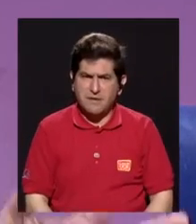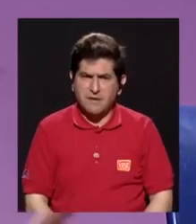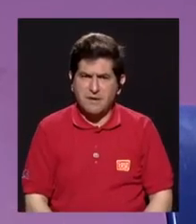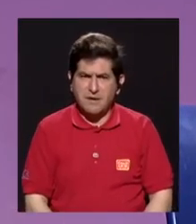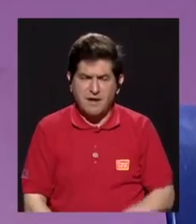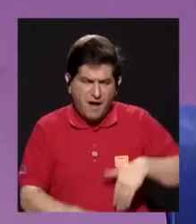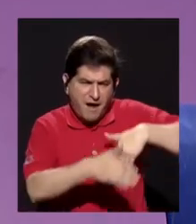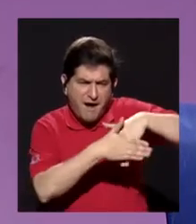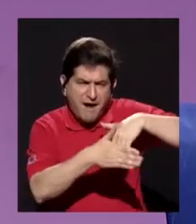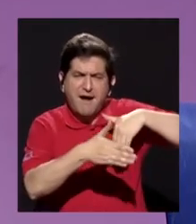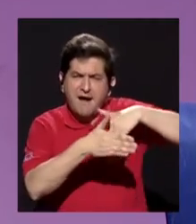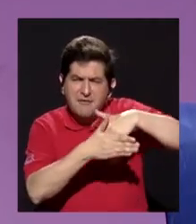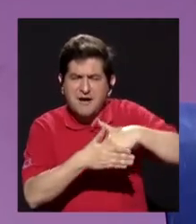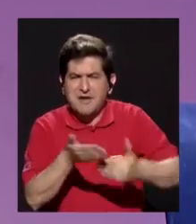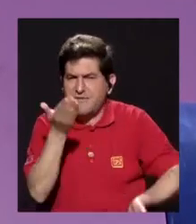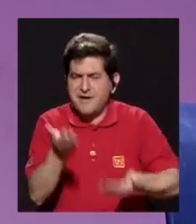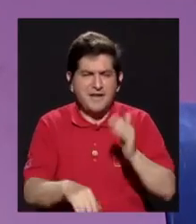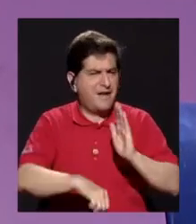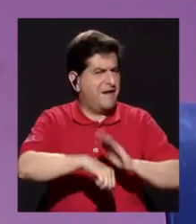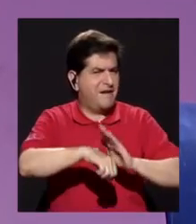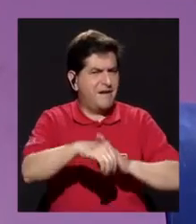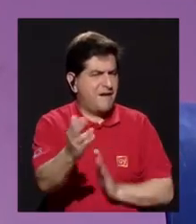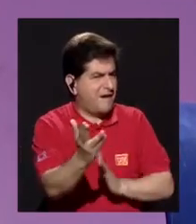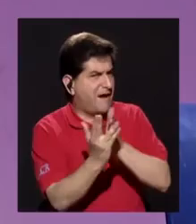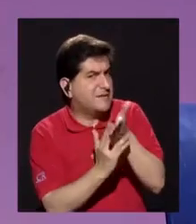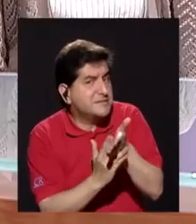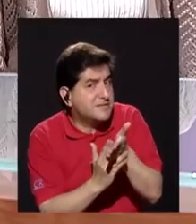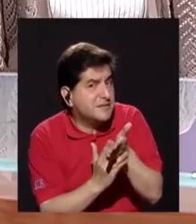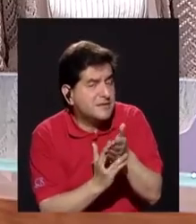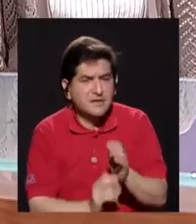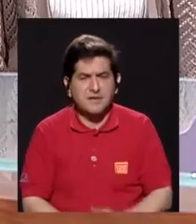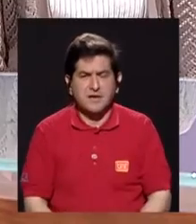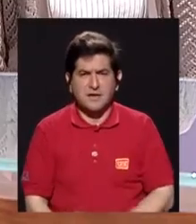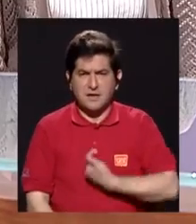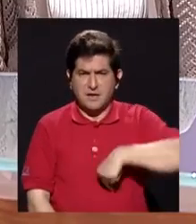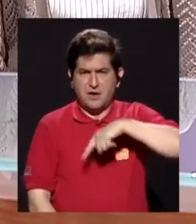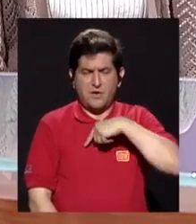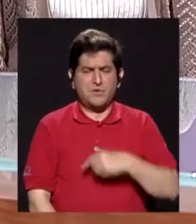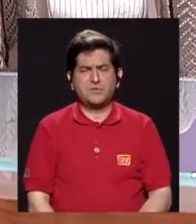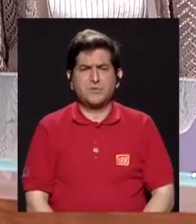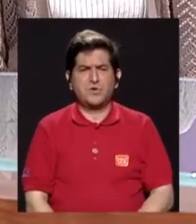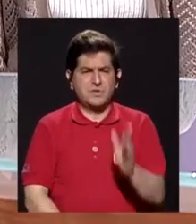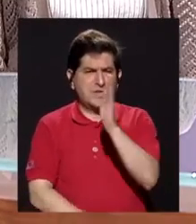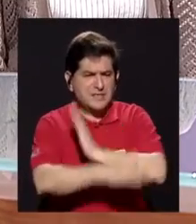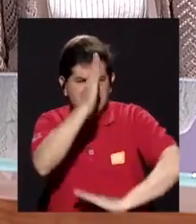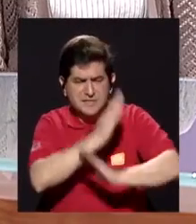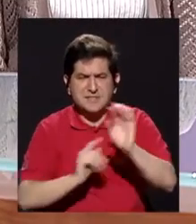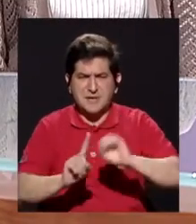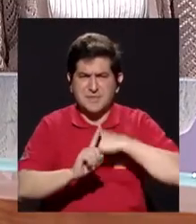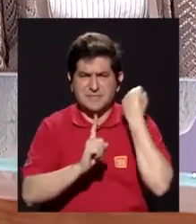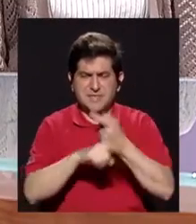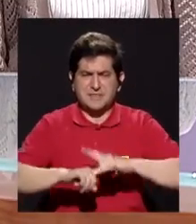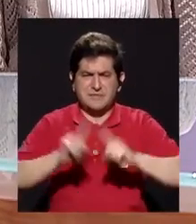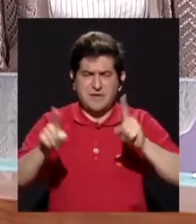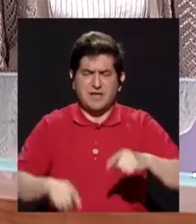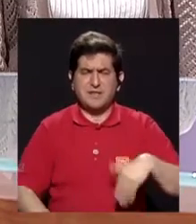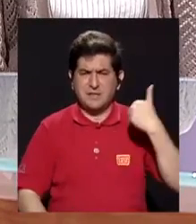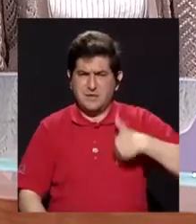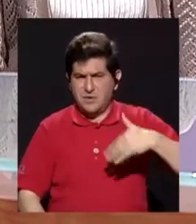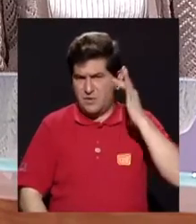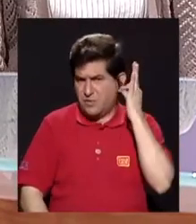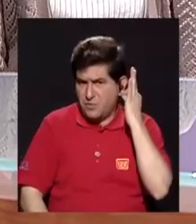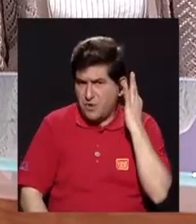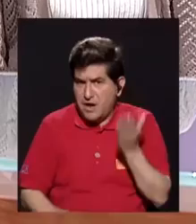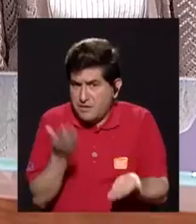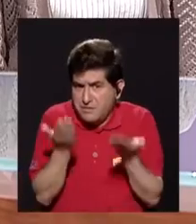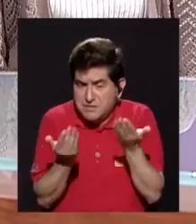una barrera ahí que no nos está permitiendo acceder. Vivimos la discapacidad de manera diferente los hombres y las mujeres.